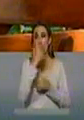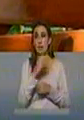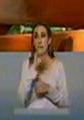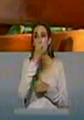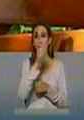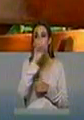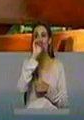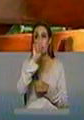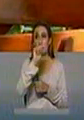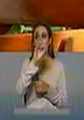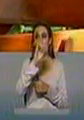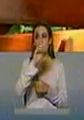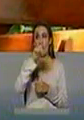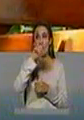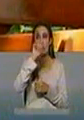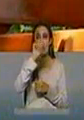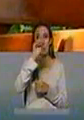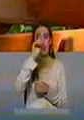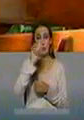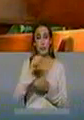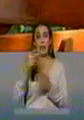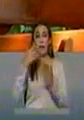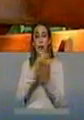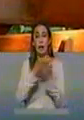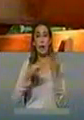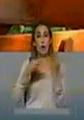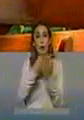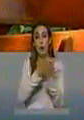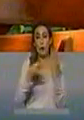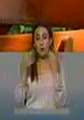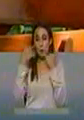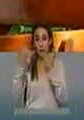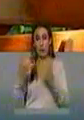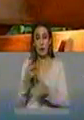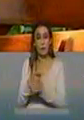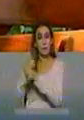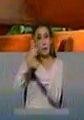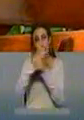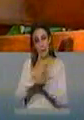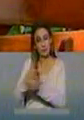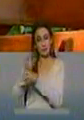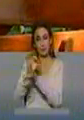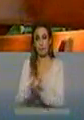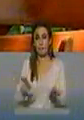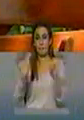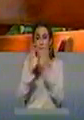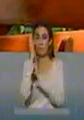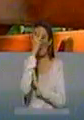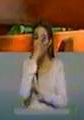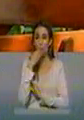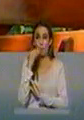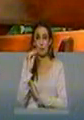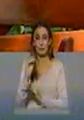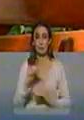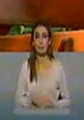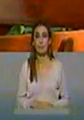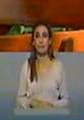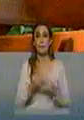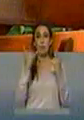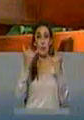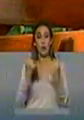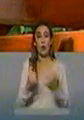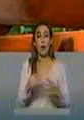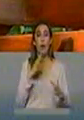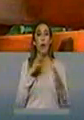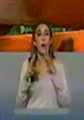nos han ofrecido todas las facilidades para grabar en este lugar tan hermoso de esta ciudad manabita. Estamos hablando hoy